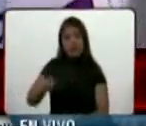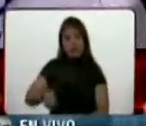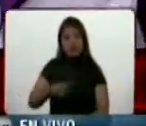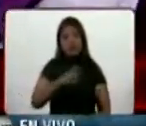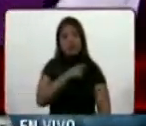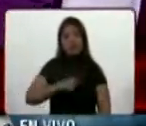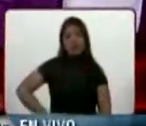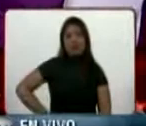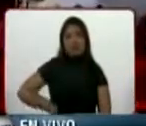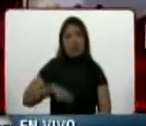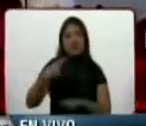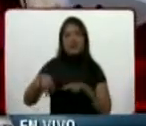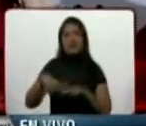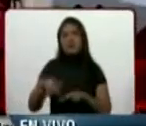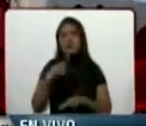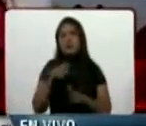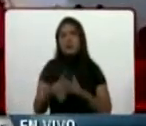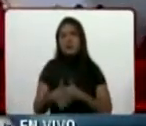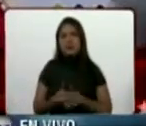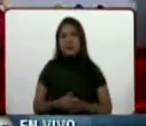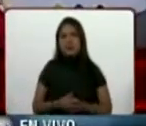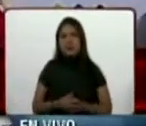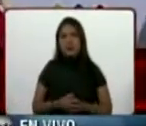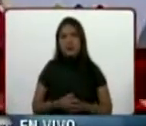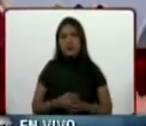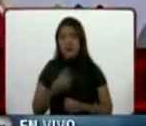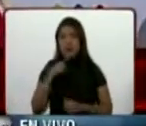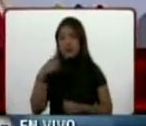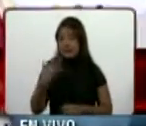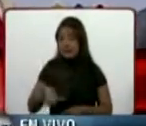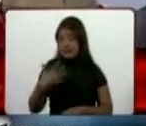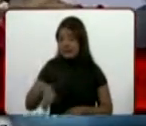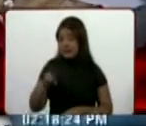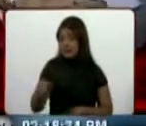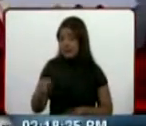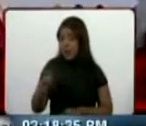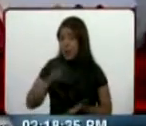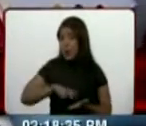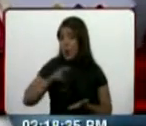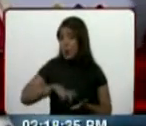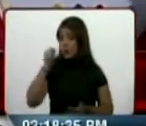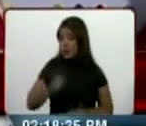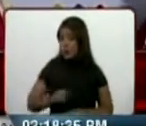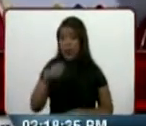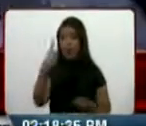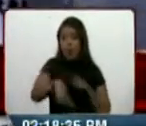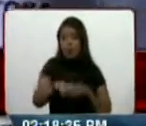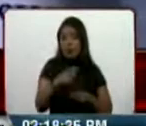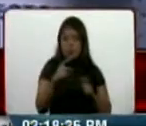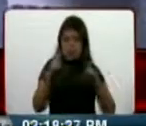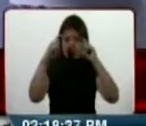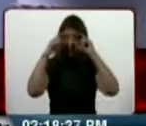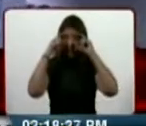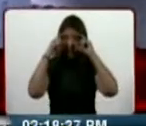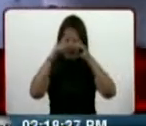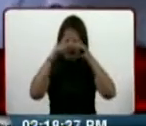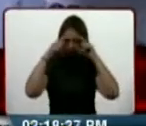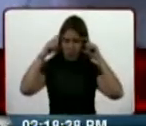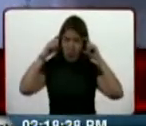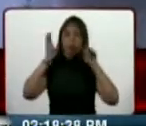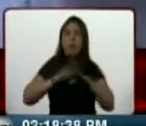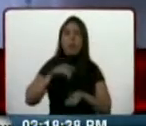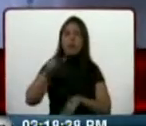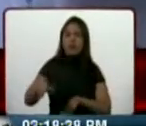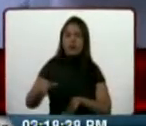así. Ese gallito es candela. Manuelito, miren, tiene unos lentes oscuros porque tiene,